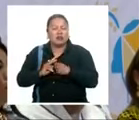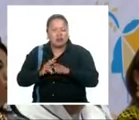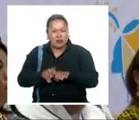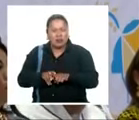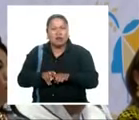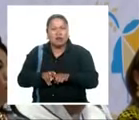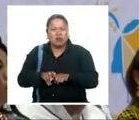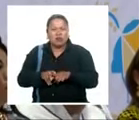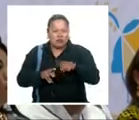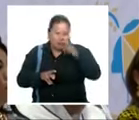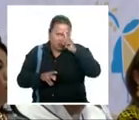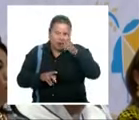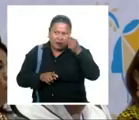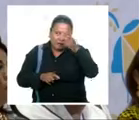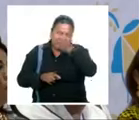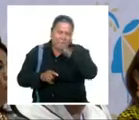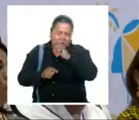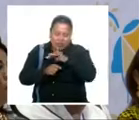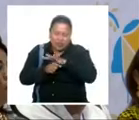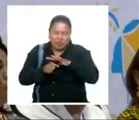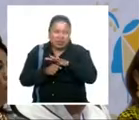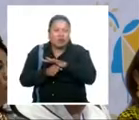escribirse en el Istmo de Tehuantepec